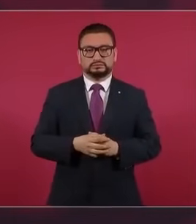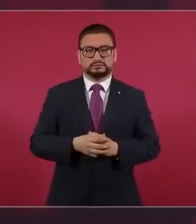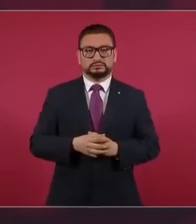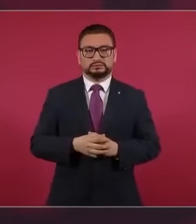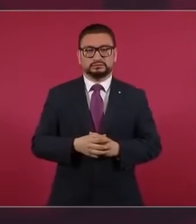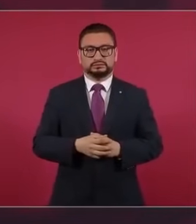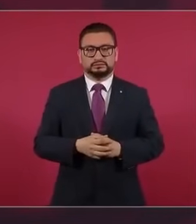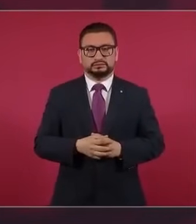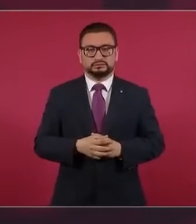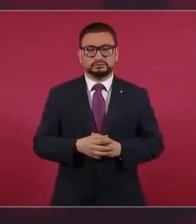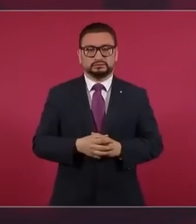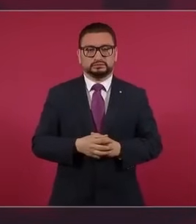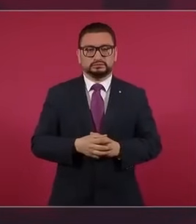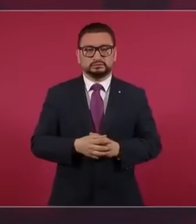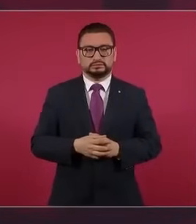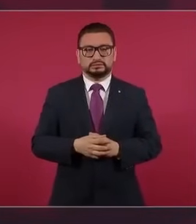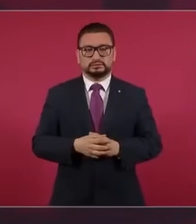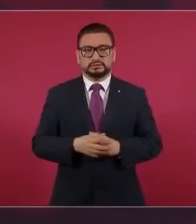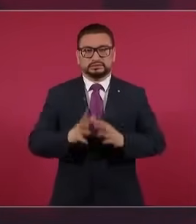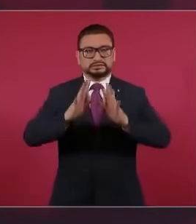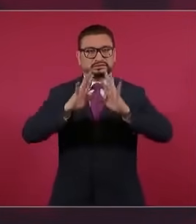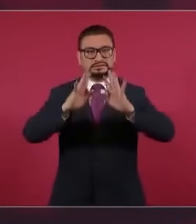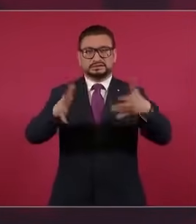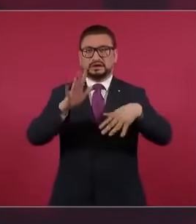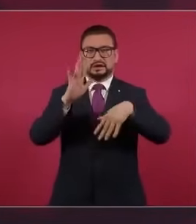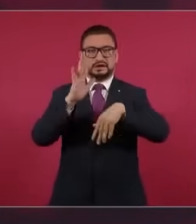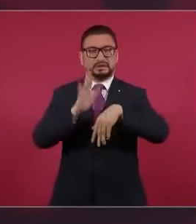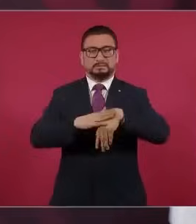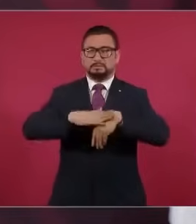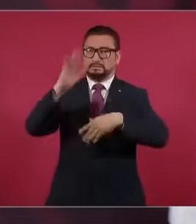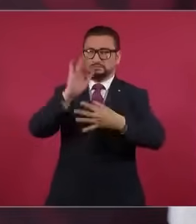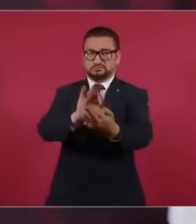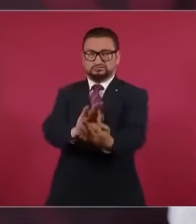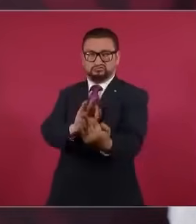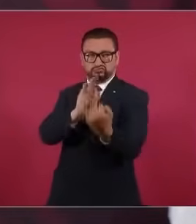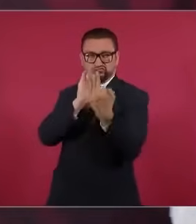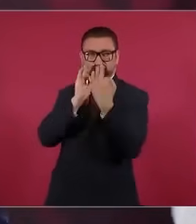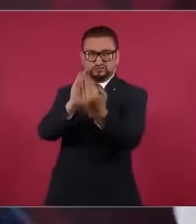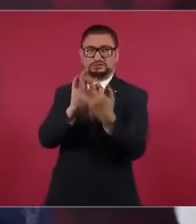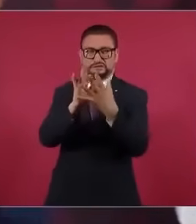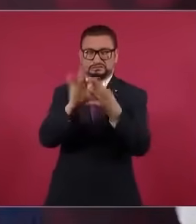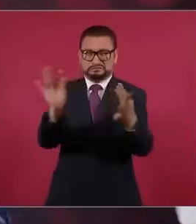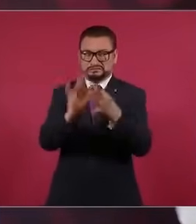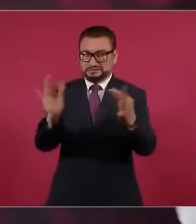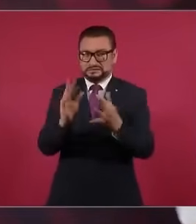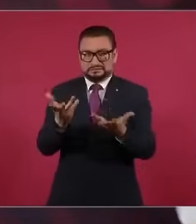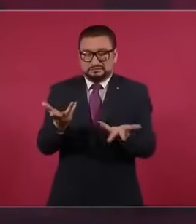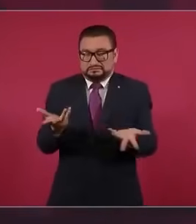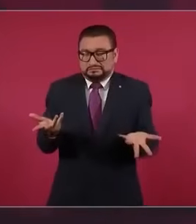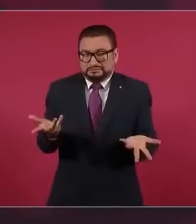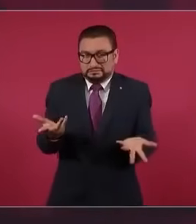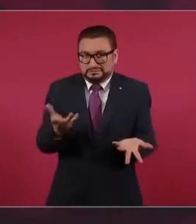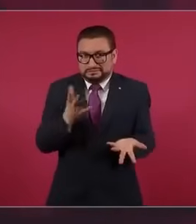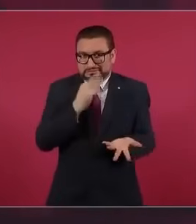más directo, contundente, ya no lo puedo decir.